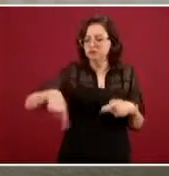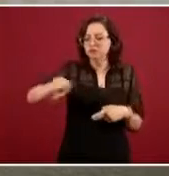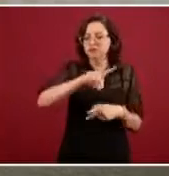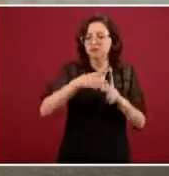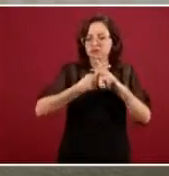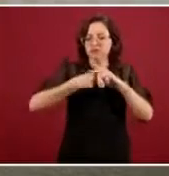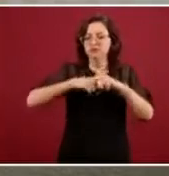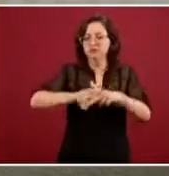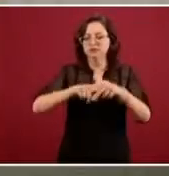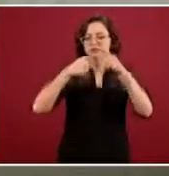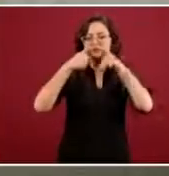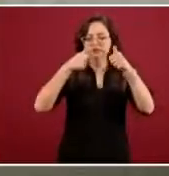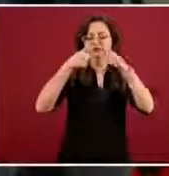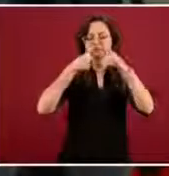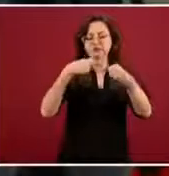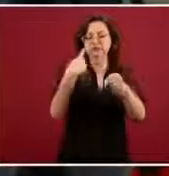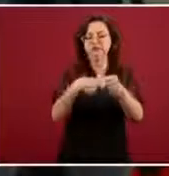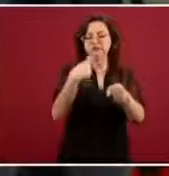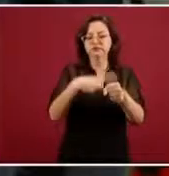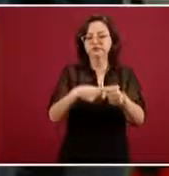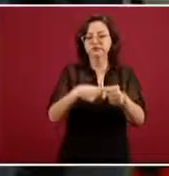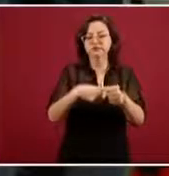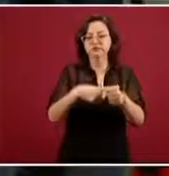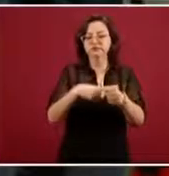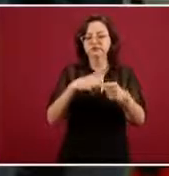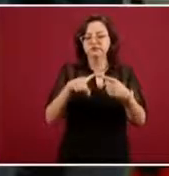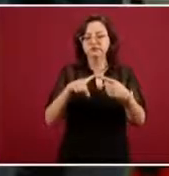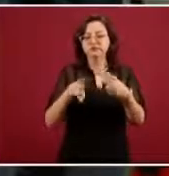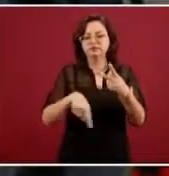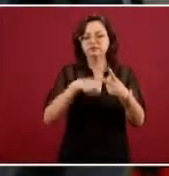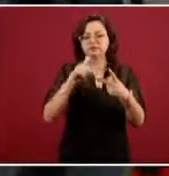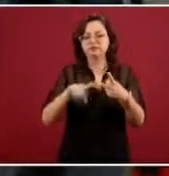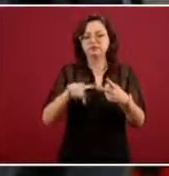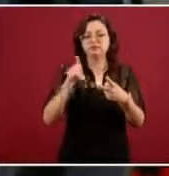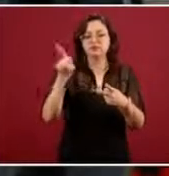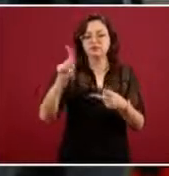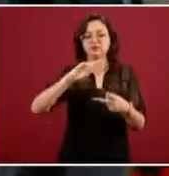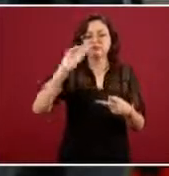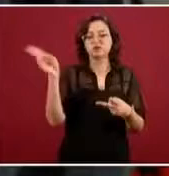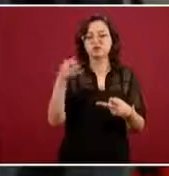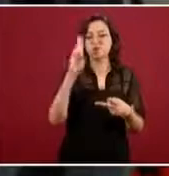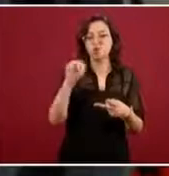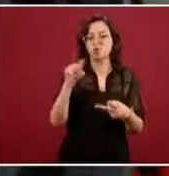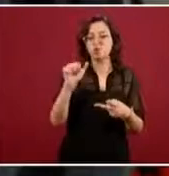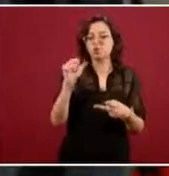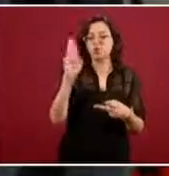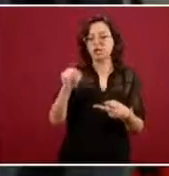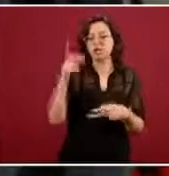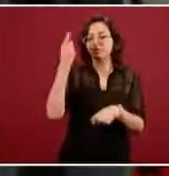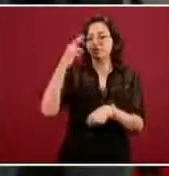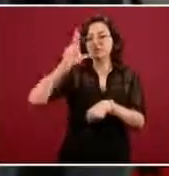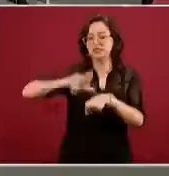está en primera línea? Y si ya se estableció algún tipo de diálogo con el rector de la UNAM, que se deslindó de la guía. Gracias.